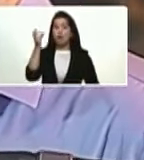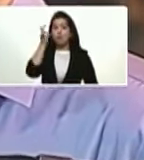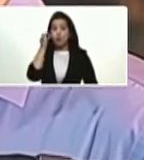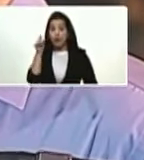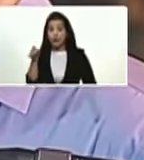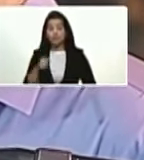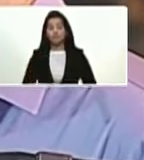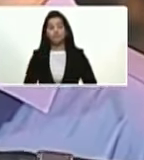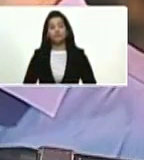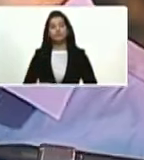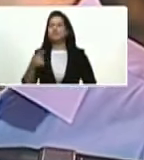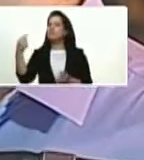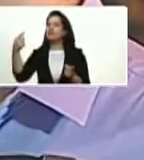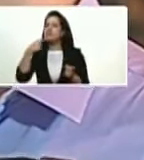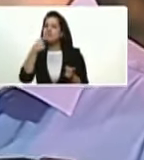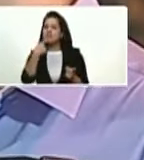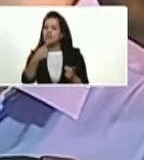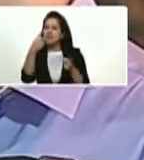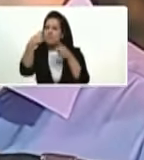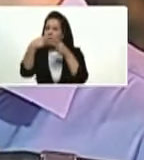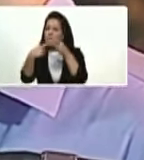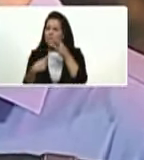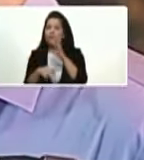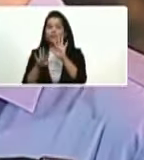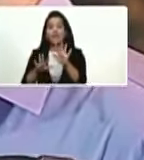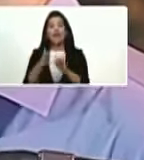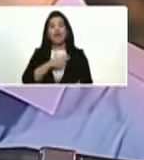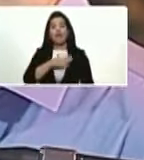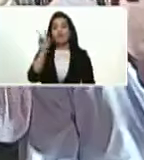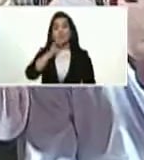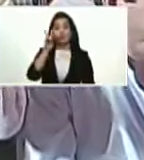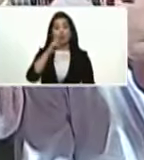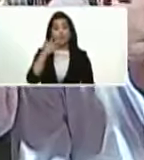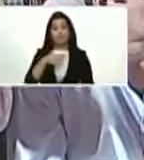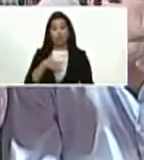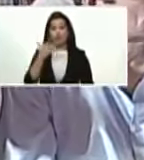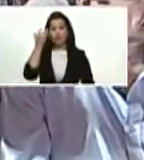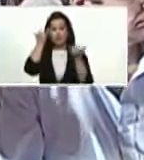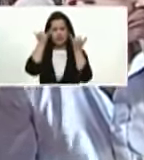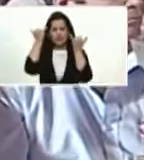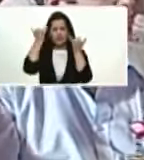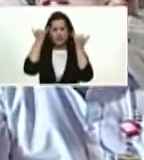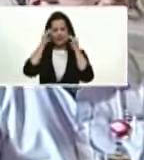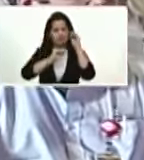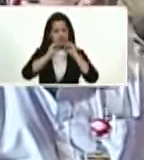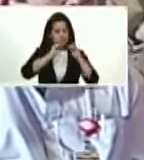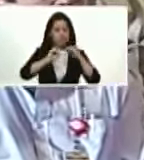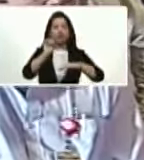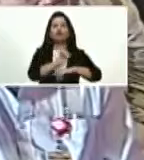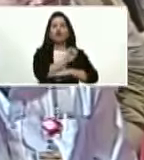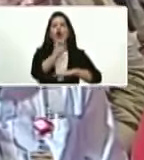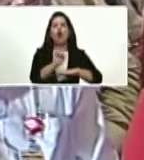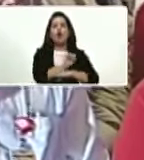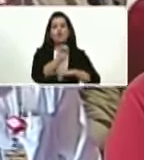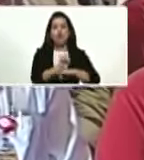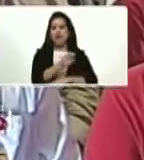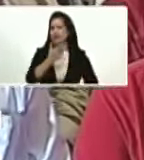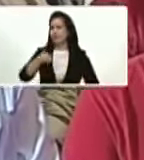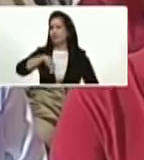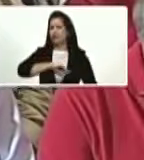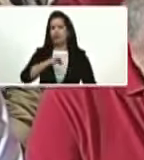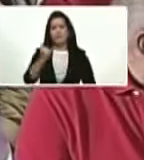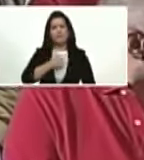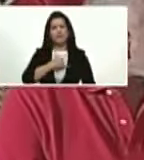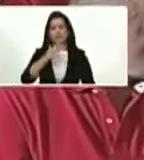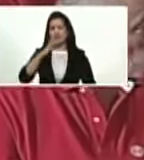los venezolanos en general, y es lo que se requiere a la hora de desarrollar el software, es una capacidad, yo diría casi que de sobrevivencia, de